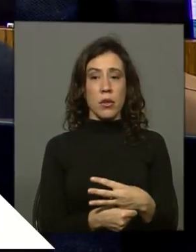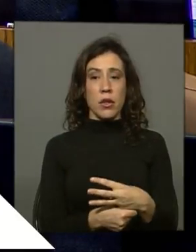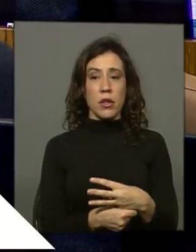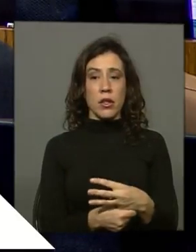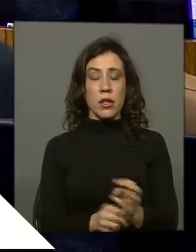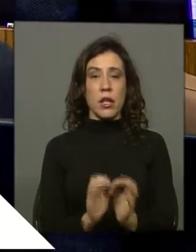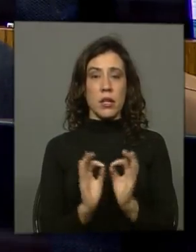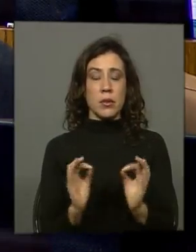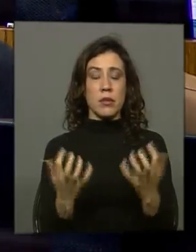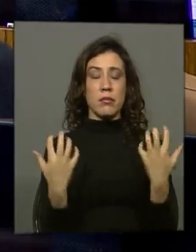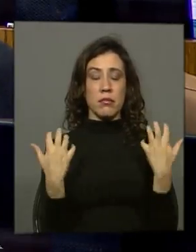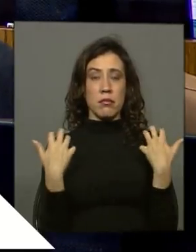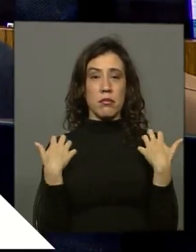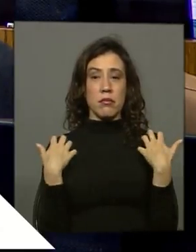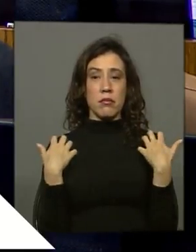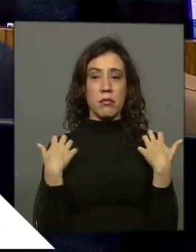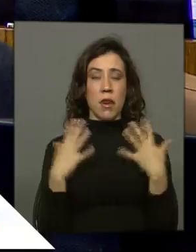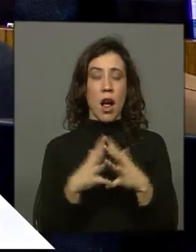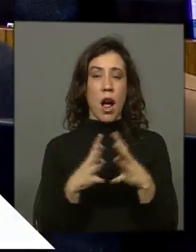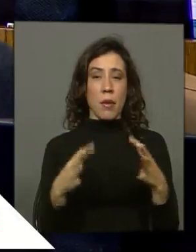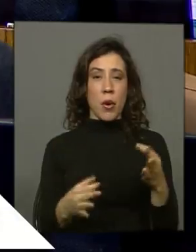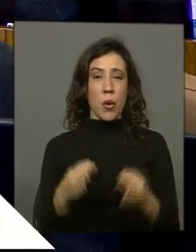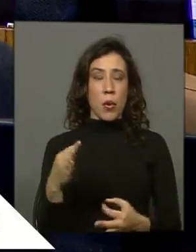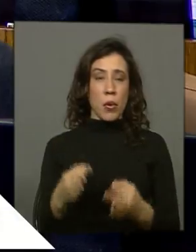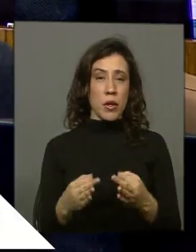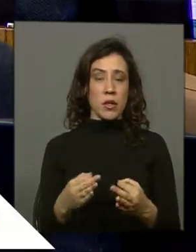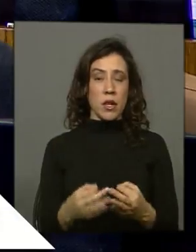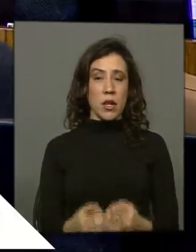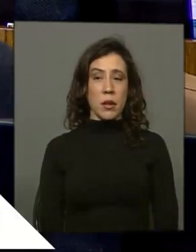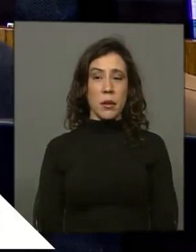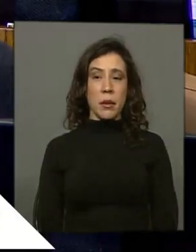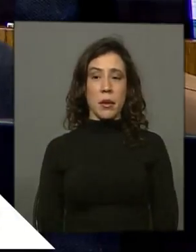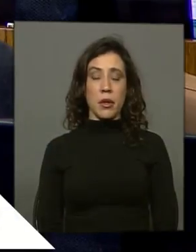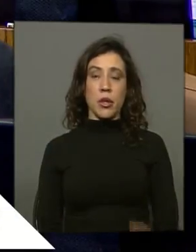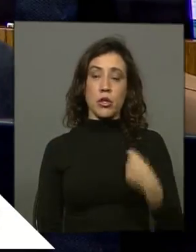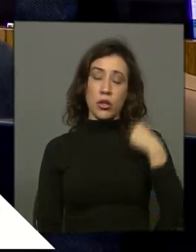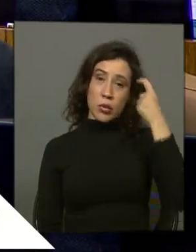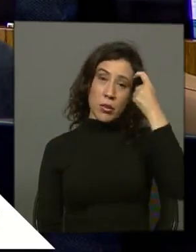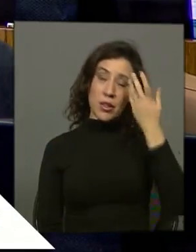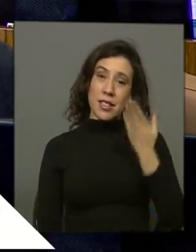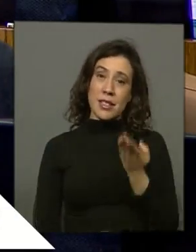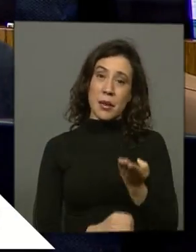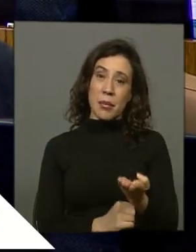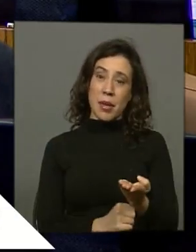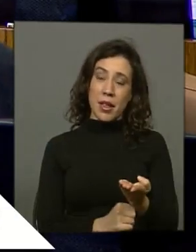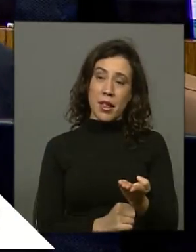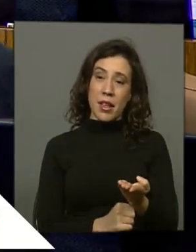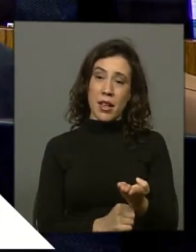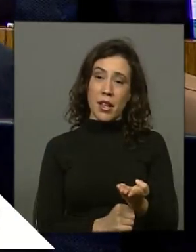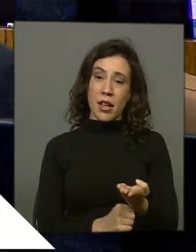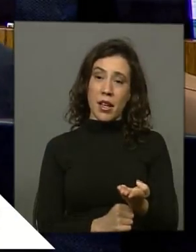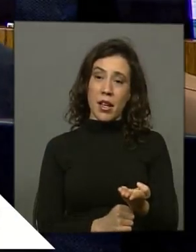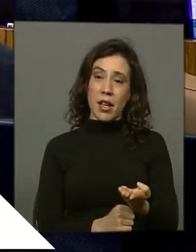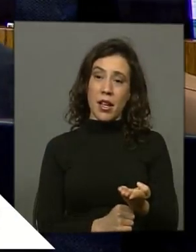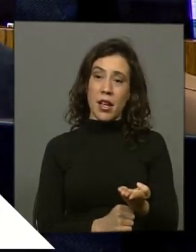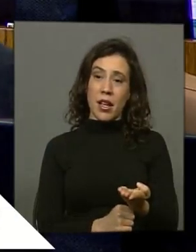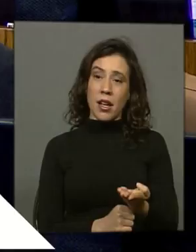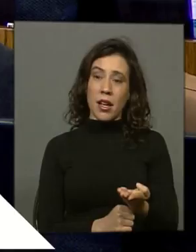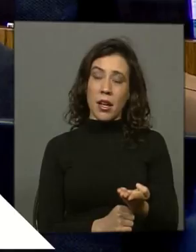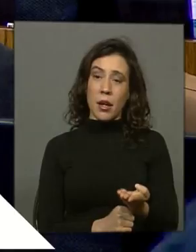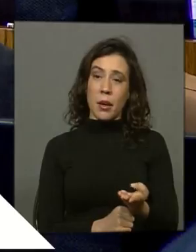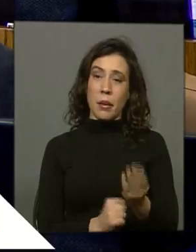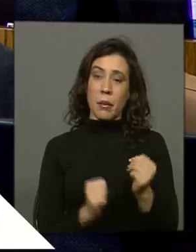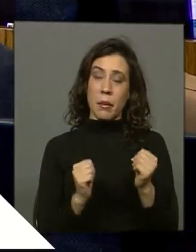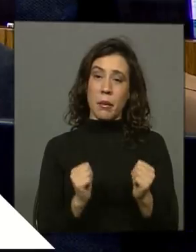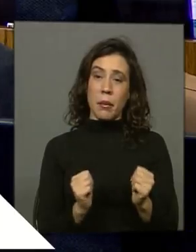con facultades amplísimas judiciales y extrajudiciales pero creo que lo que se está solicitando aquí podría